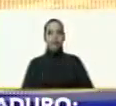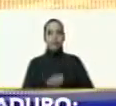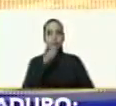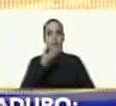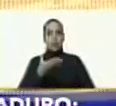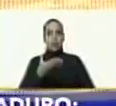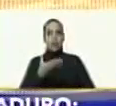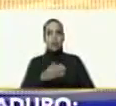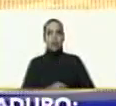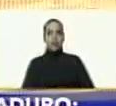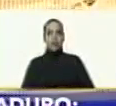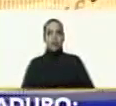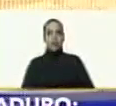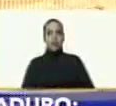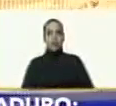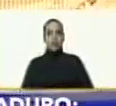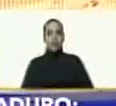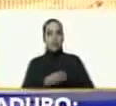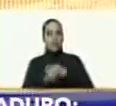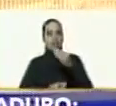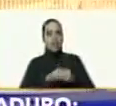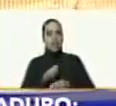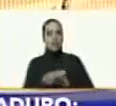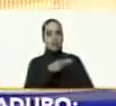del estudio de Wei Feng,